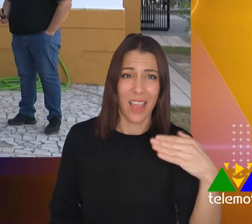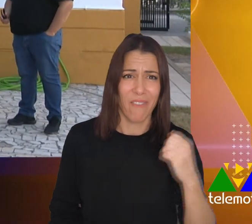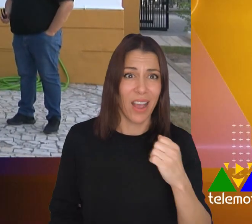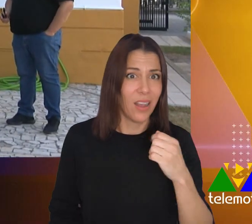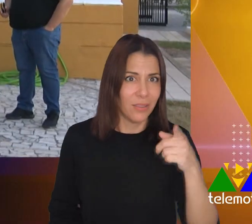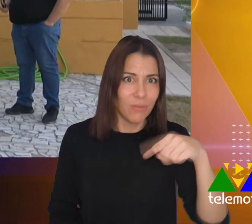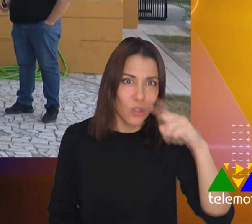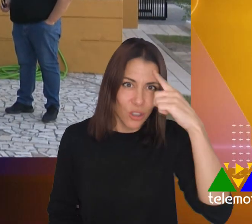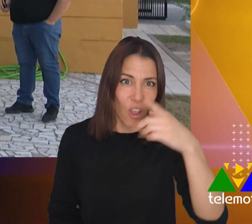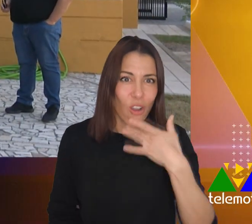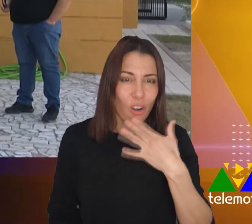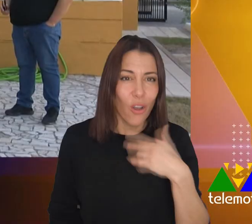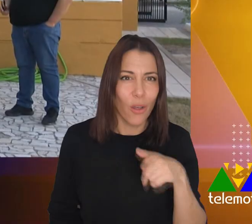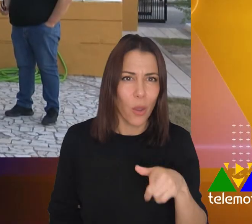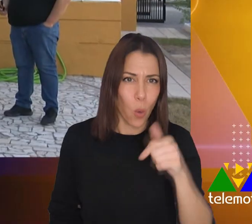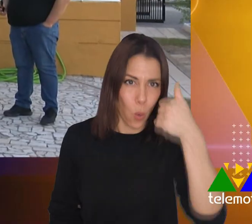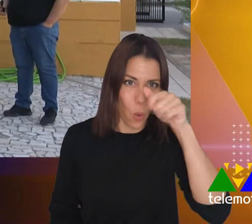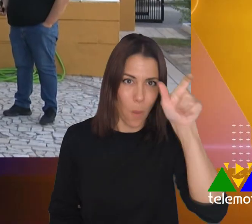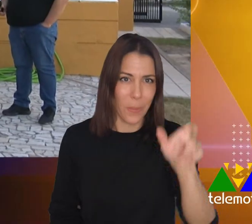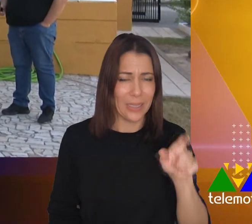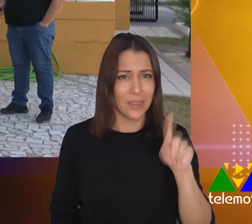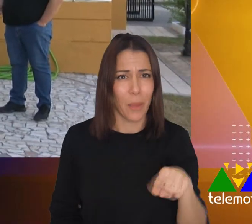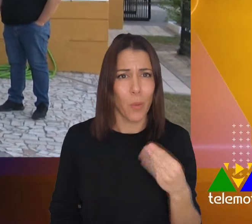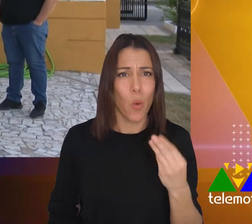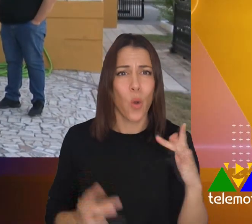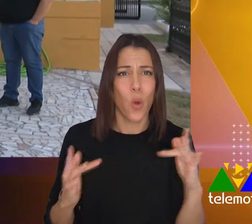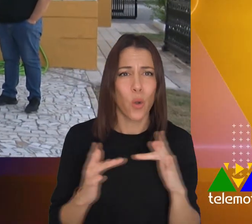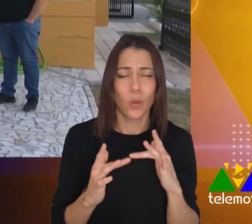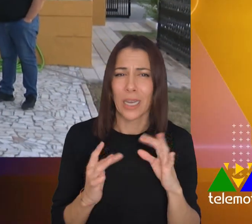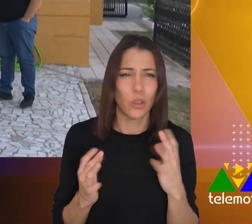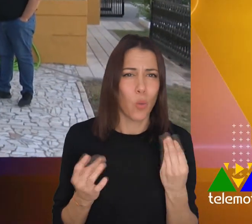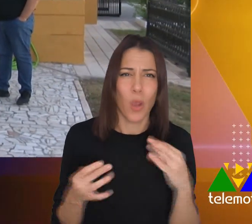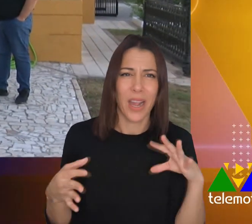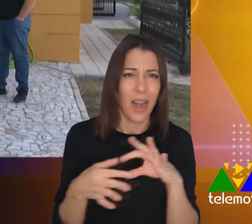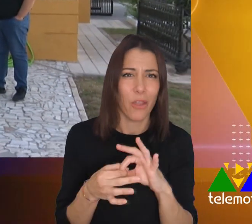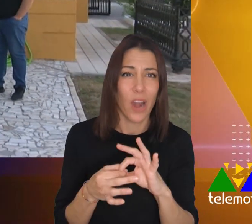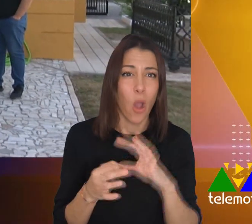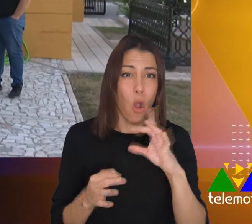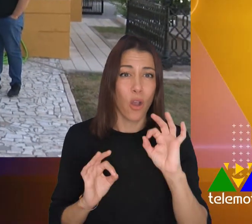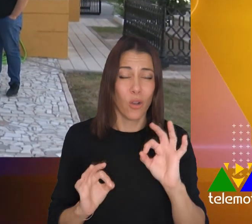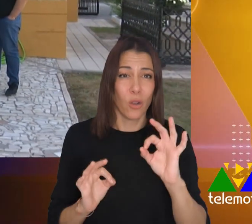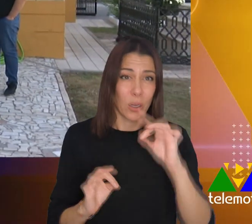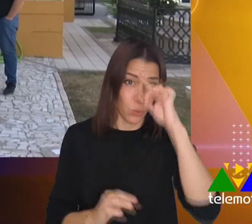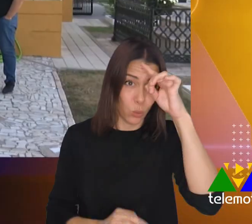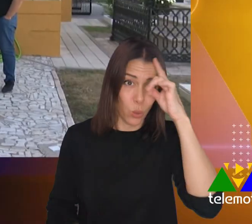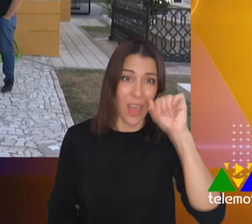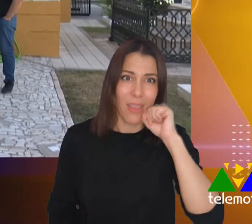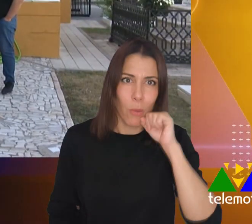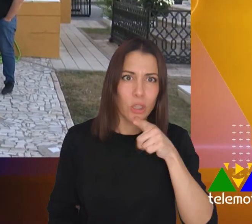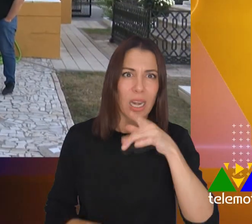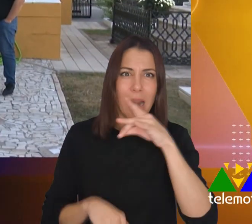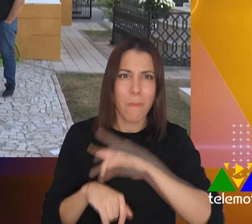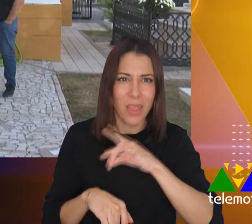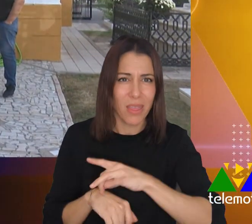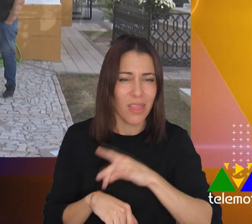don Gerardo, no? Es decir, un hombre también muy relacionado con la cultura de Motril, no solo con la medicina, fue el gran obstetra